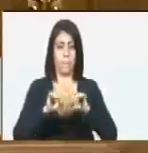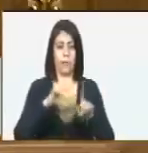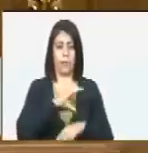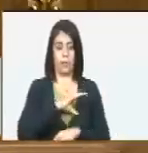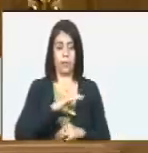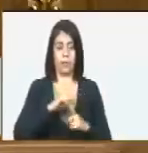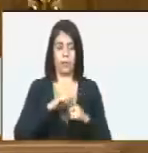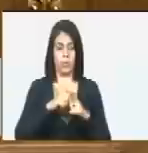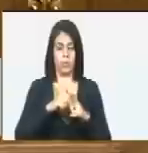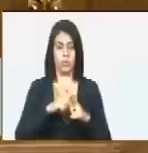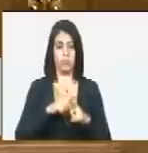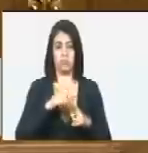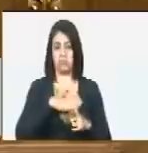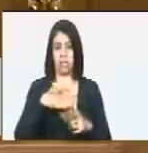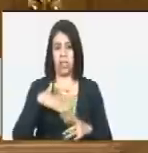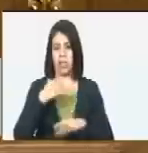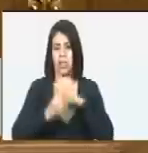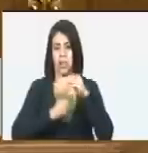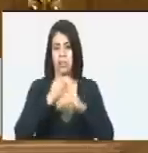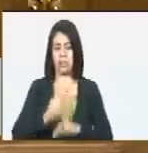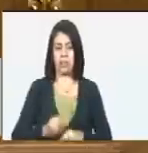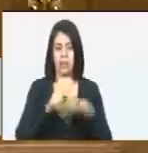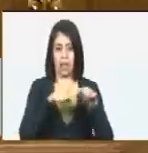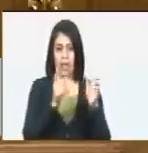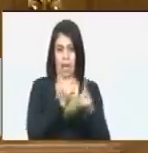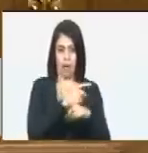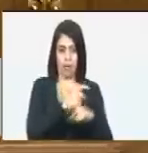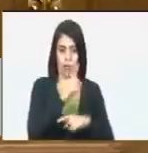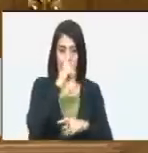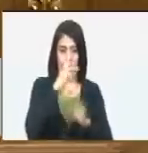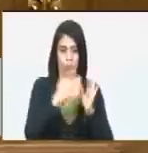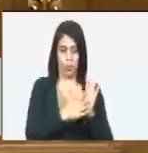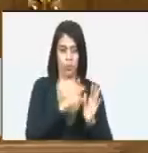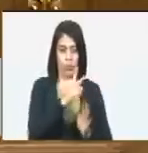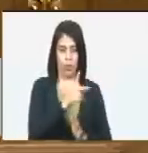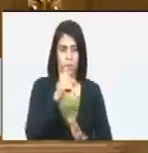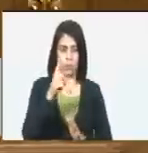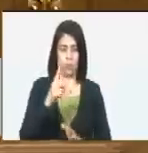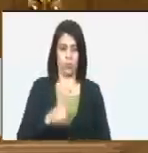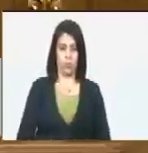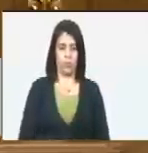empeñó, a partir de agosto del 2021,